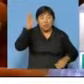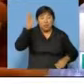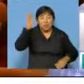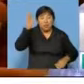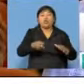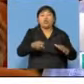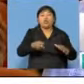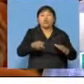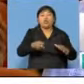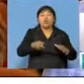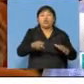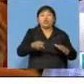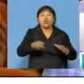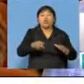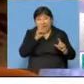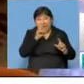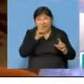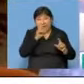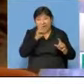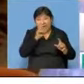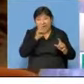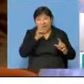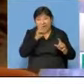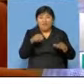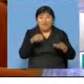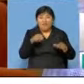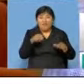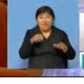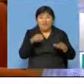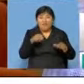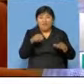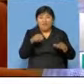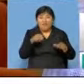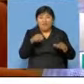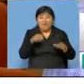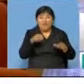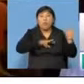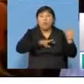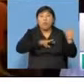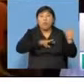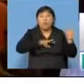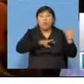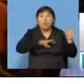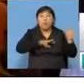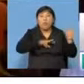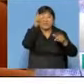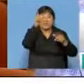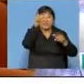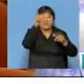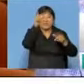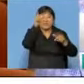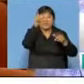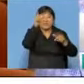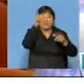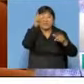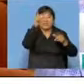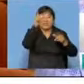huevos. Por ahora no encontramos sitios de ovipostura. Suponemos que todavía, en realidad todavía no hay la cantidad de agua que